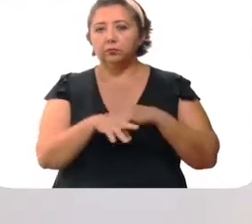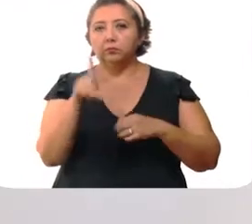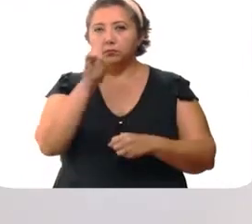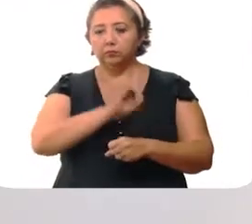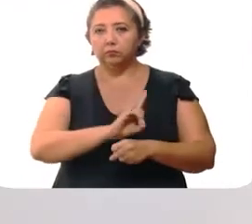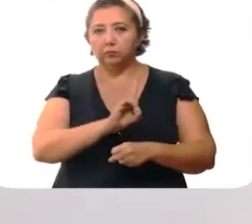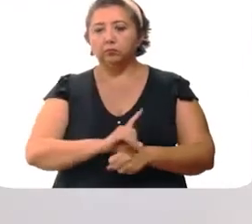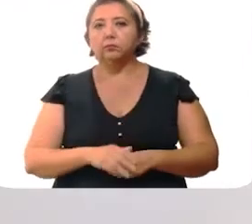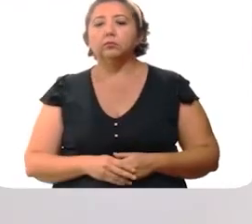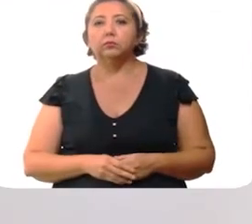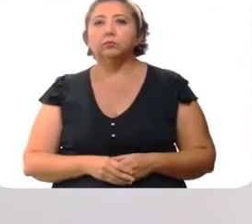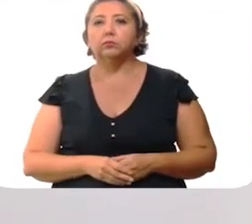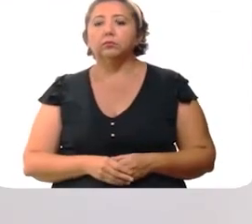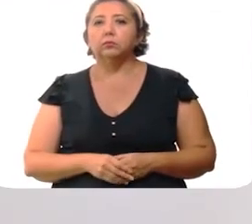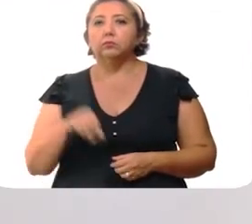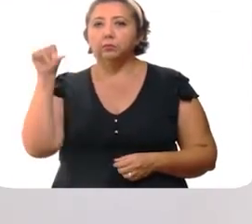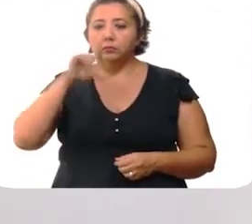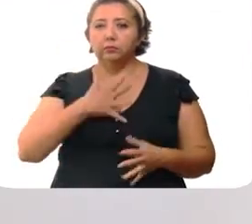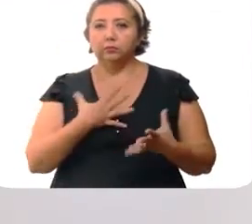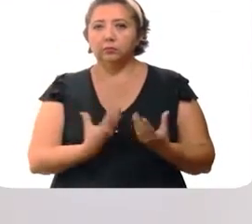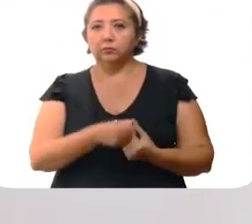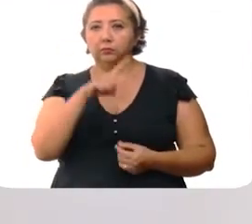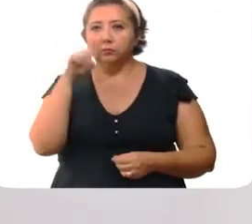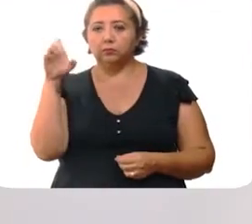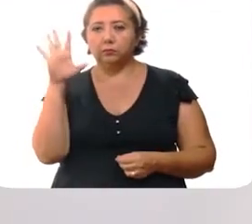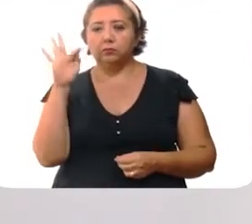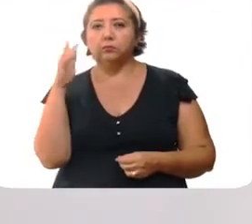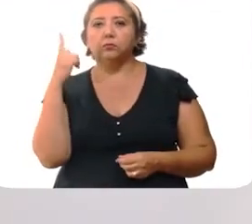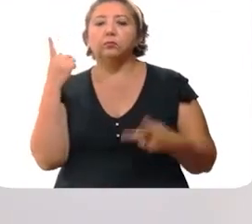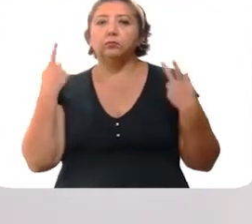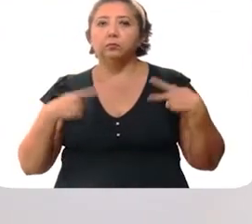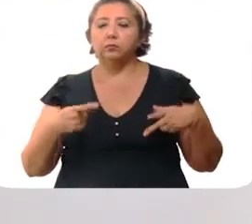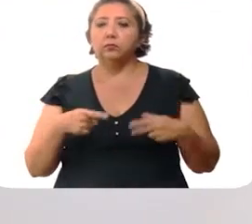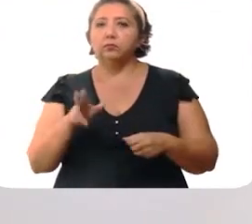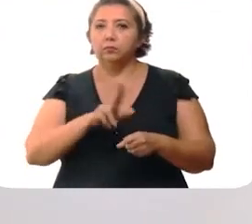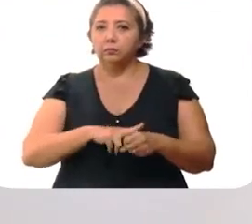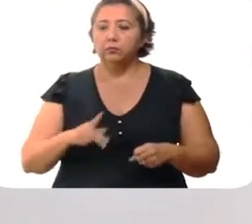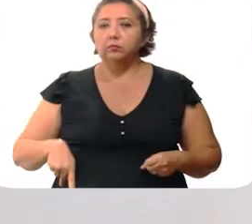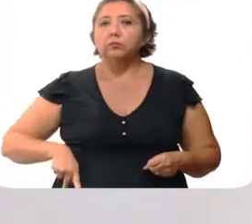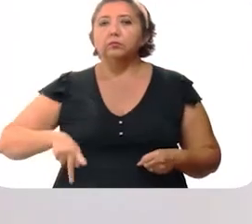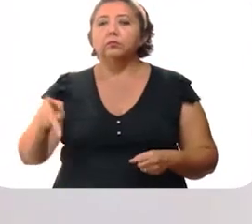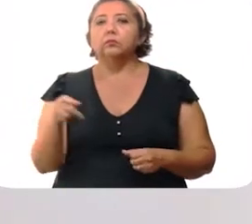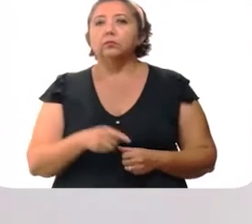los ingresos diarios. El día de hoy tenemos 141 pacientes en hospitales públicos,